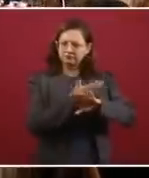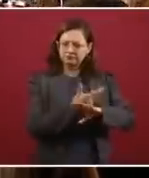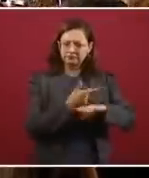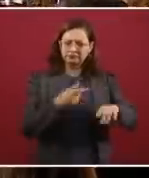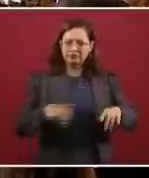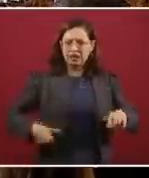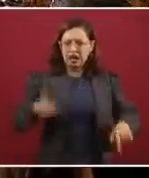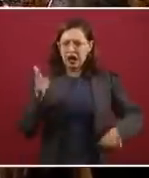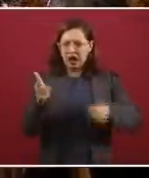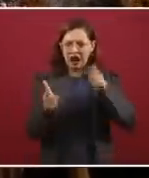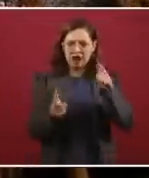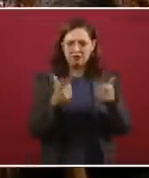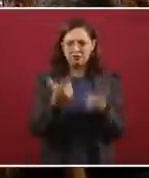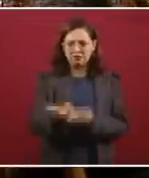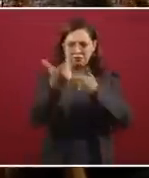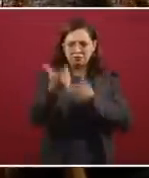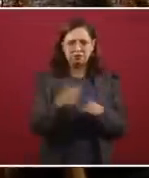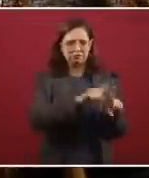congelamiento. Gracias.